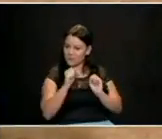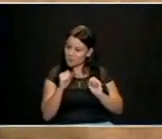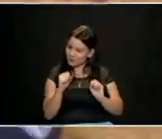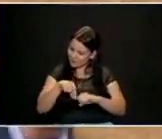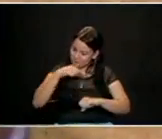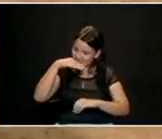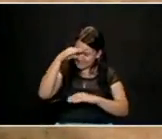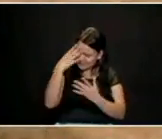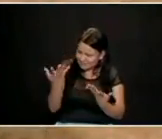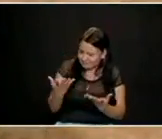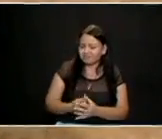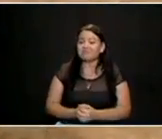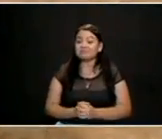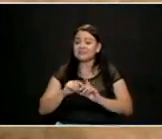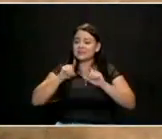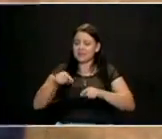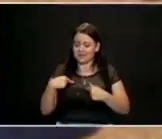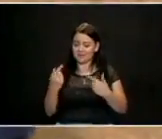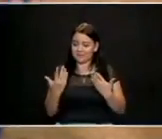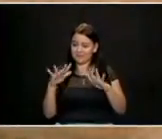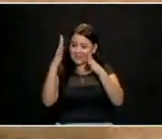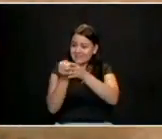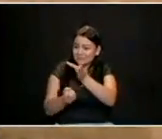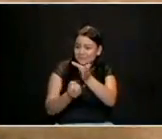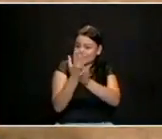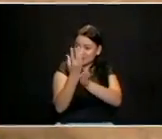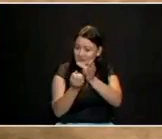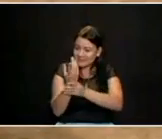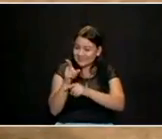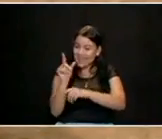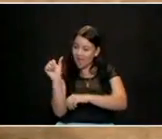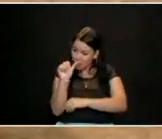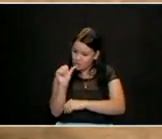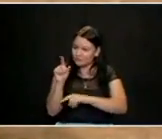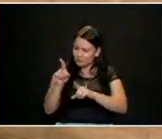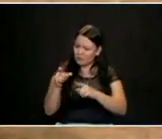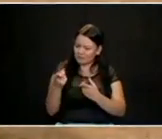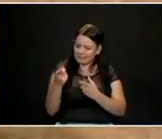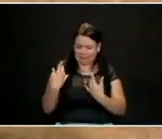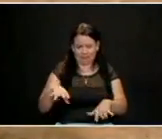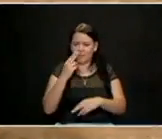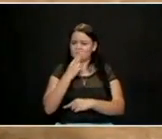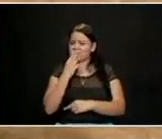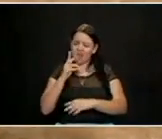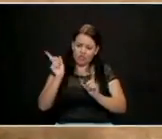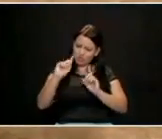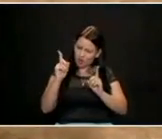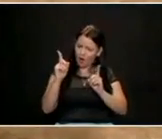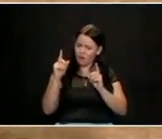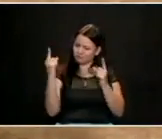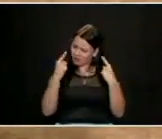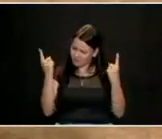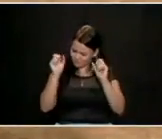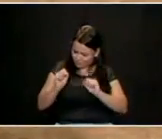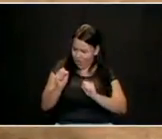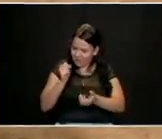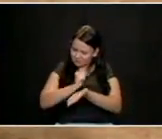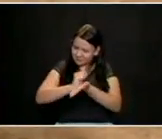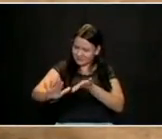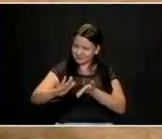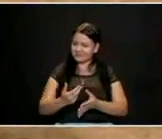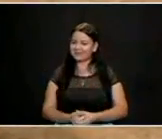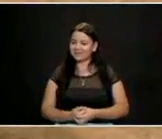se desprivatice y que se utilice todo el año para que cuando lleguen los turistas encuentren turismo. Pero además, oportunidades